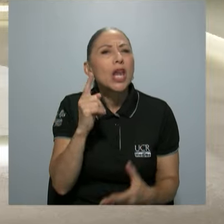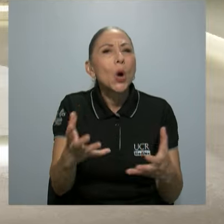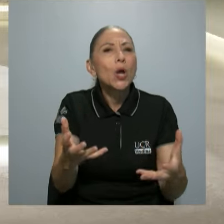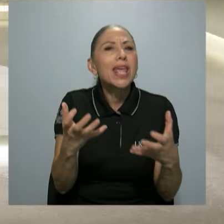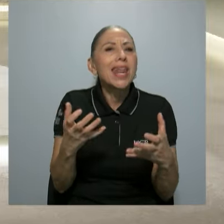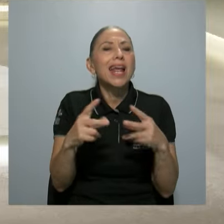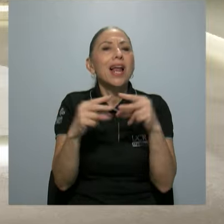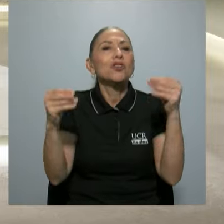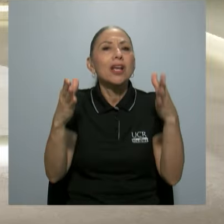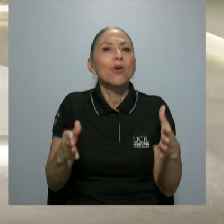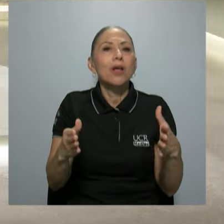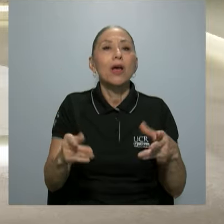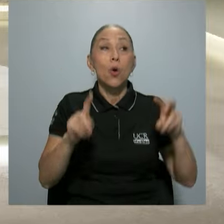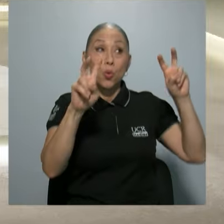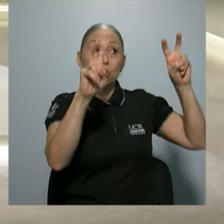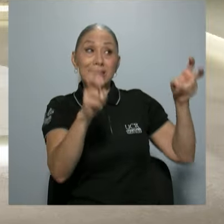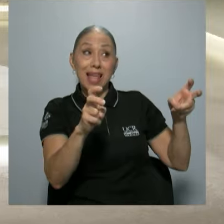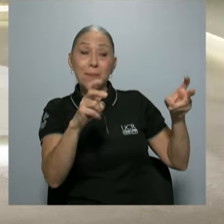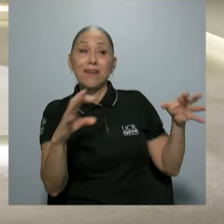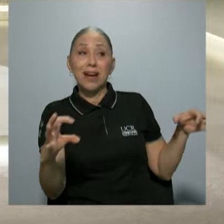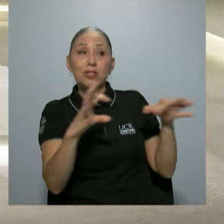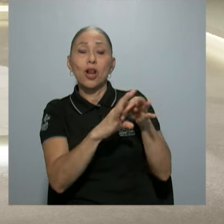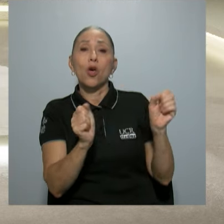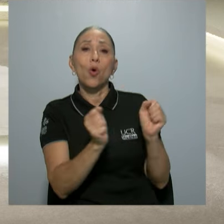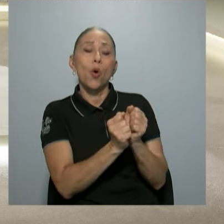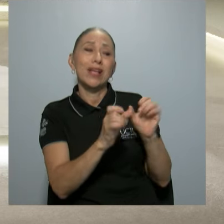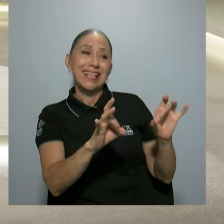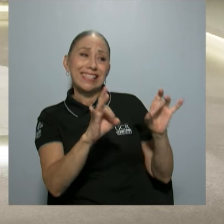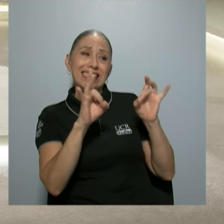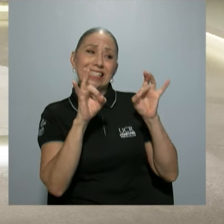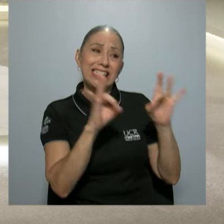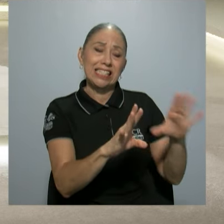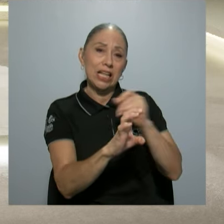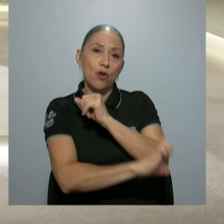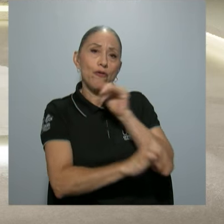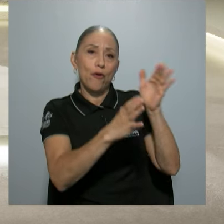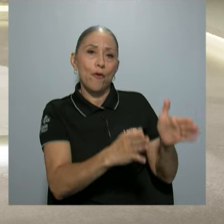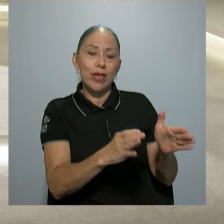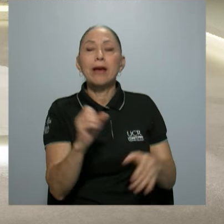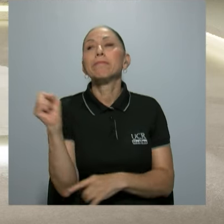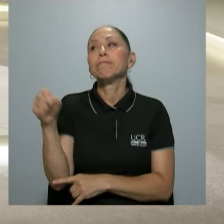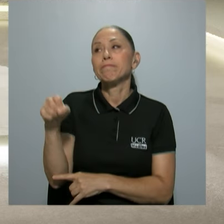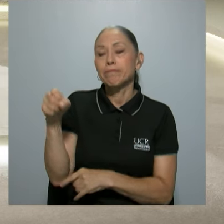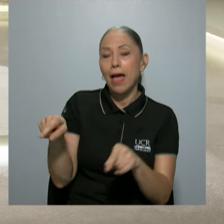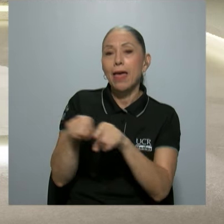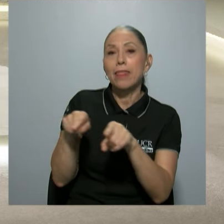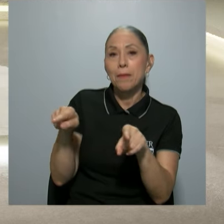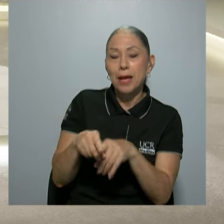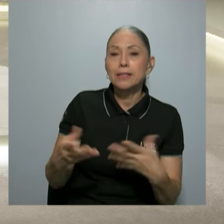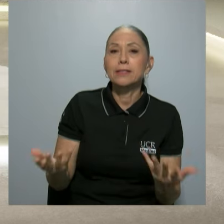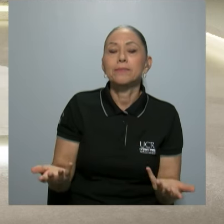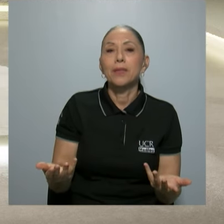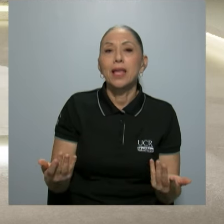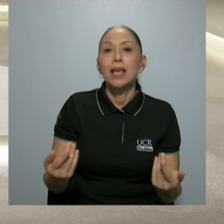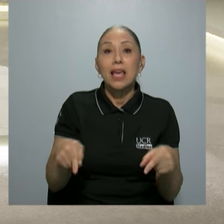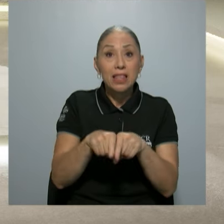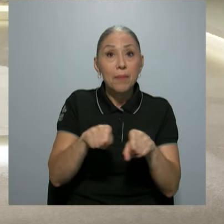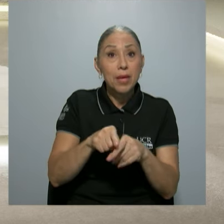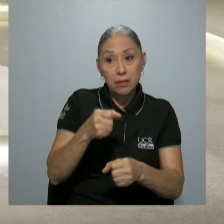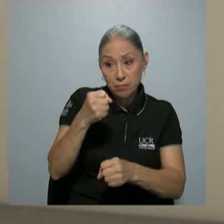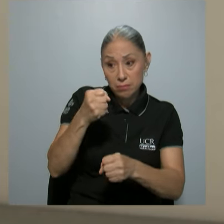que tiene que ver con la xenofobia. Además, exacto, básicamente. Sí. Y la mano de obra